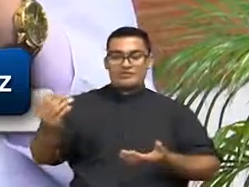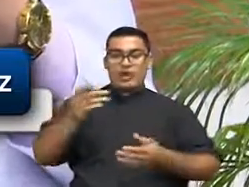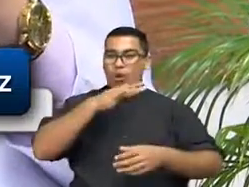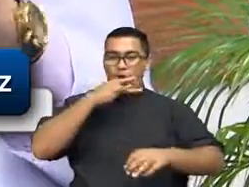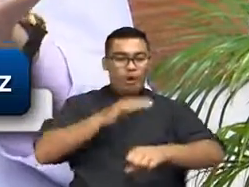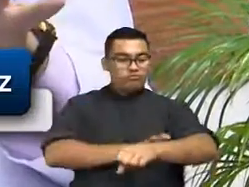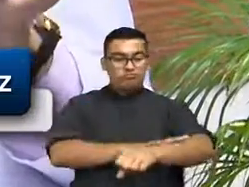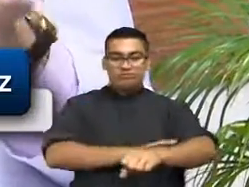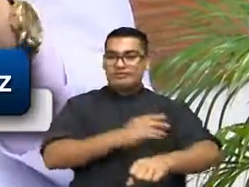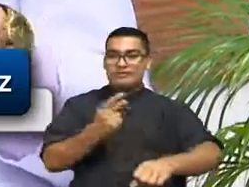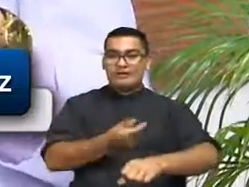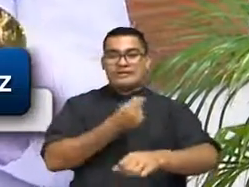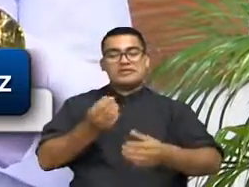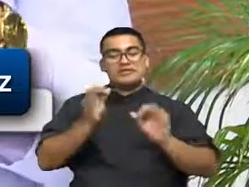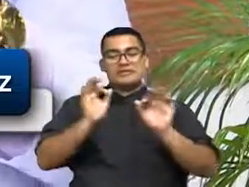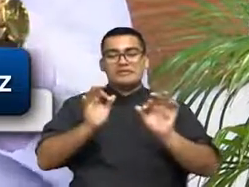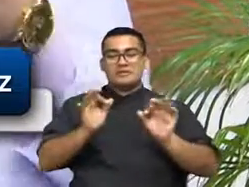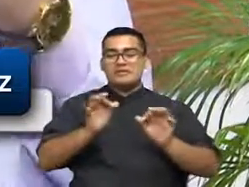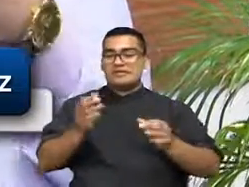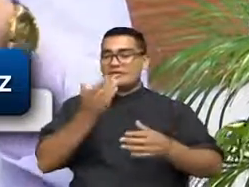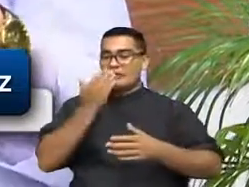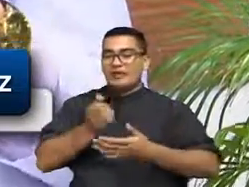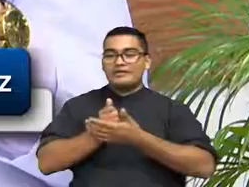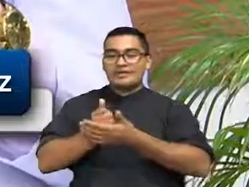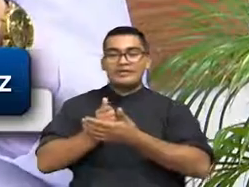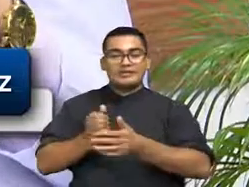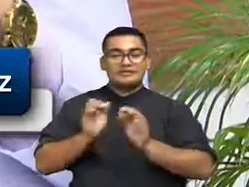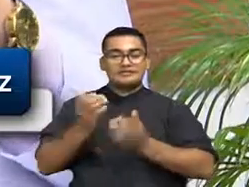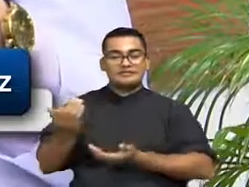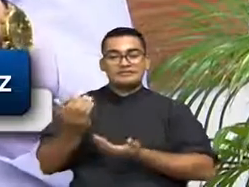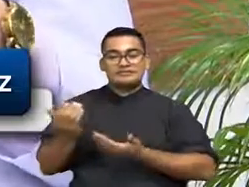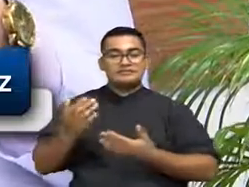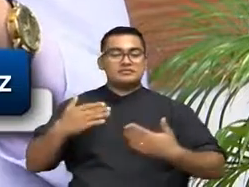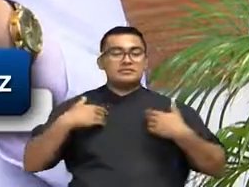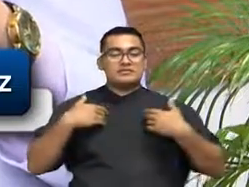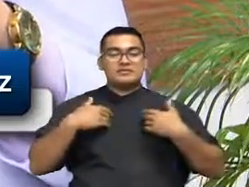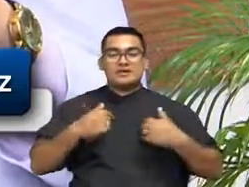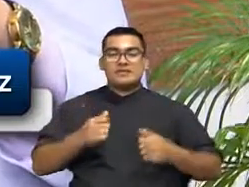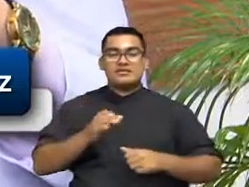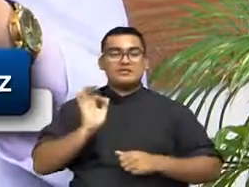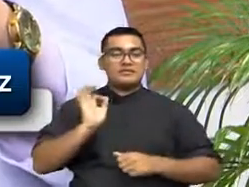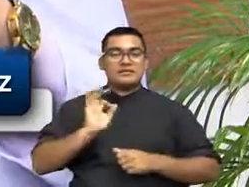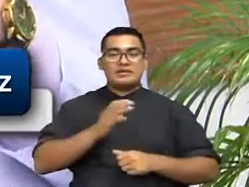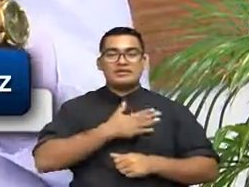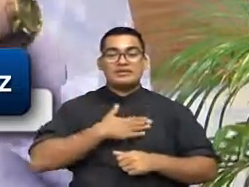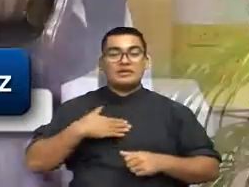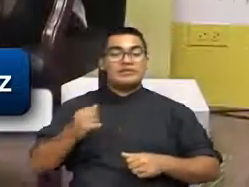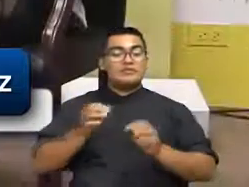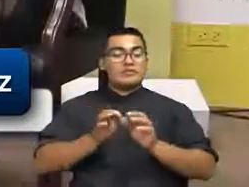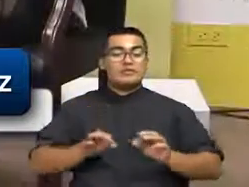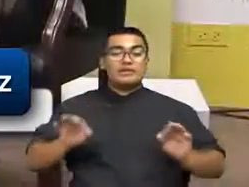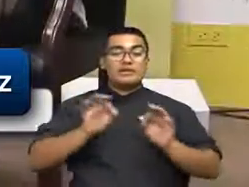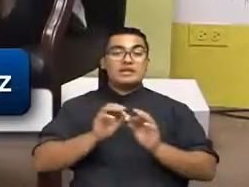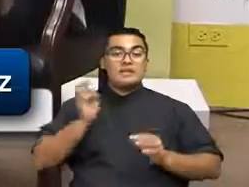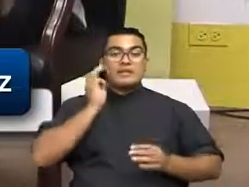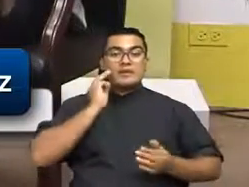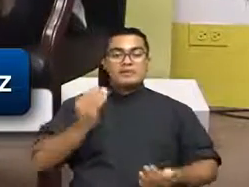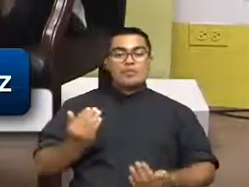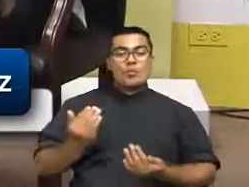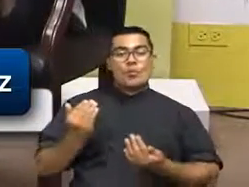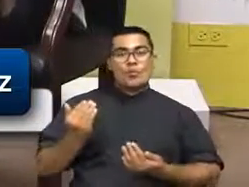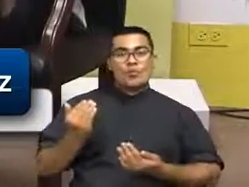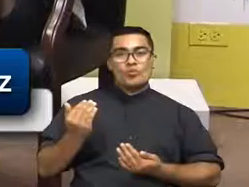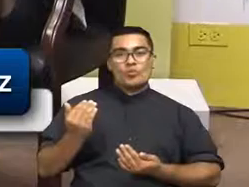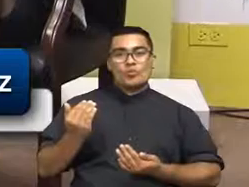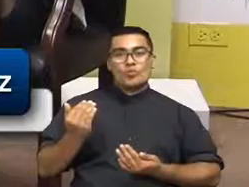rapidísima. Y eso viene a ayudarles enormemente a mejorar esos niveles. Aparte, lactancia materna, insisto en la lactancia materna,